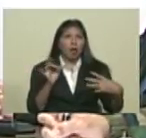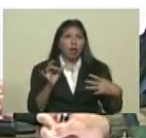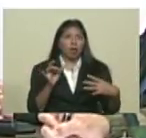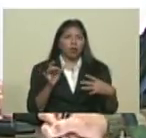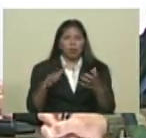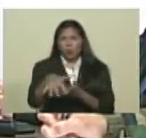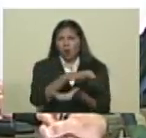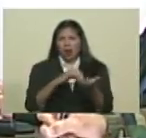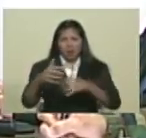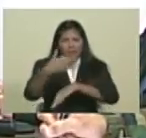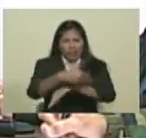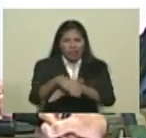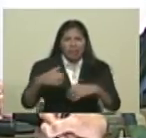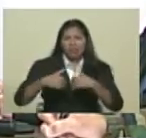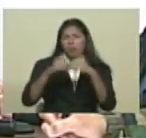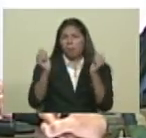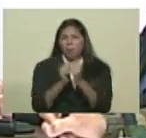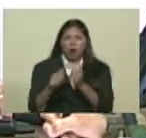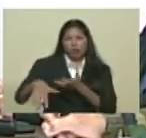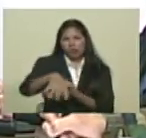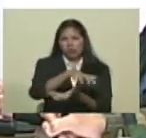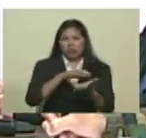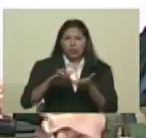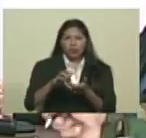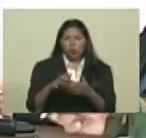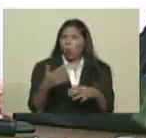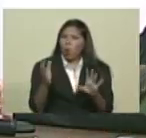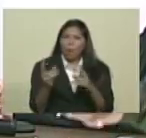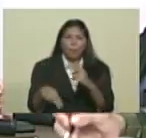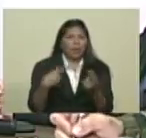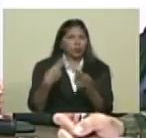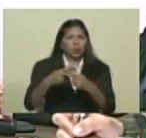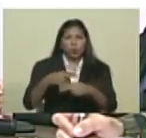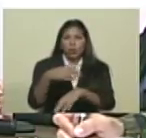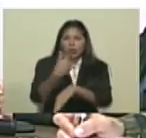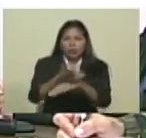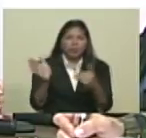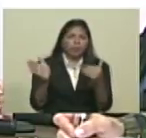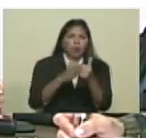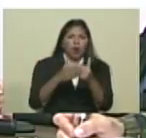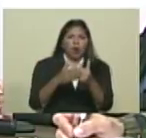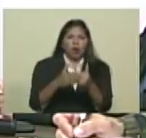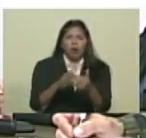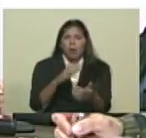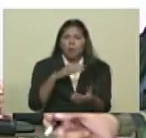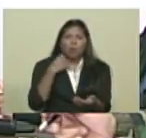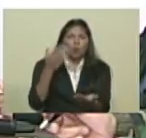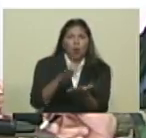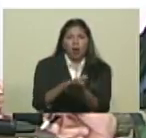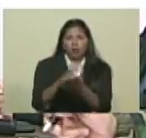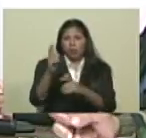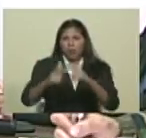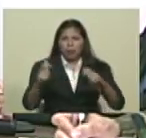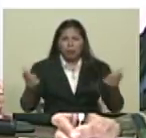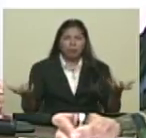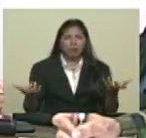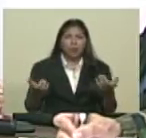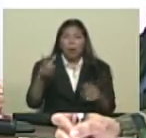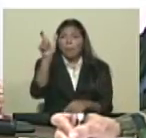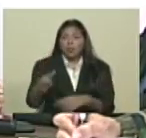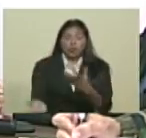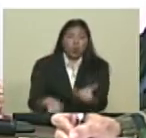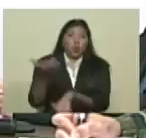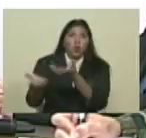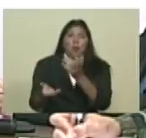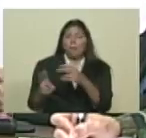No más nunca la violencia, más nunca trancazo, más nunca muertos, más nunca gente quemada. No, no,